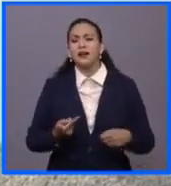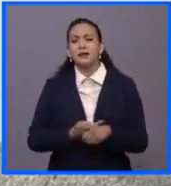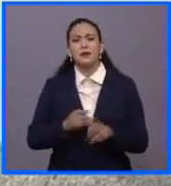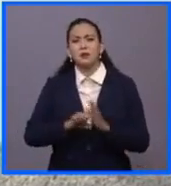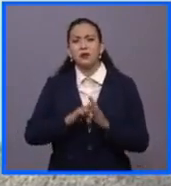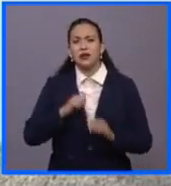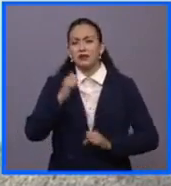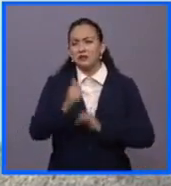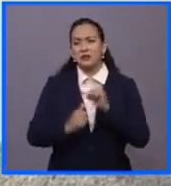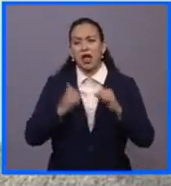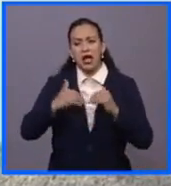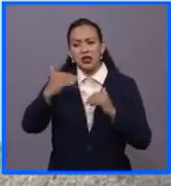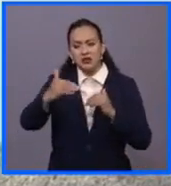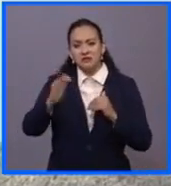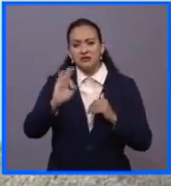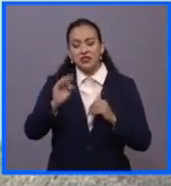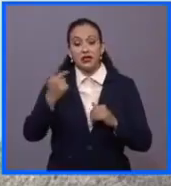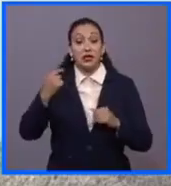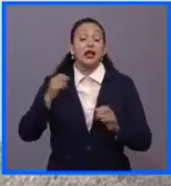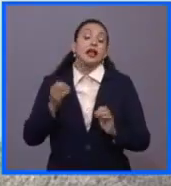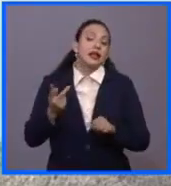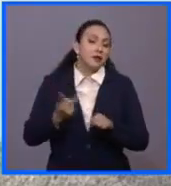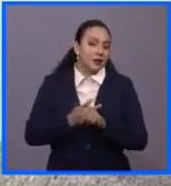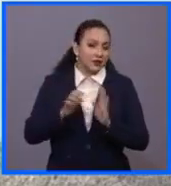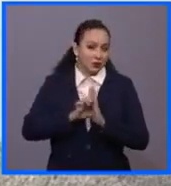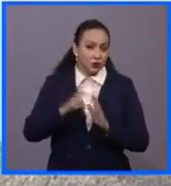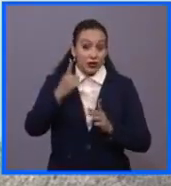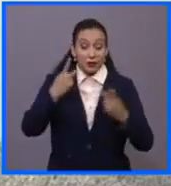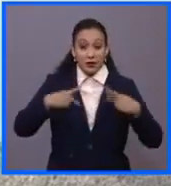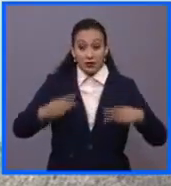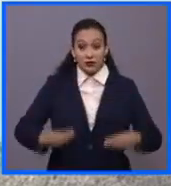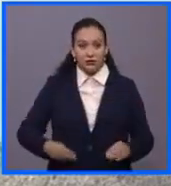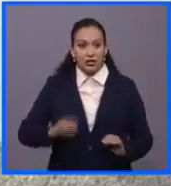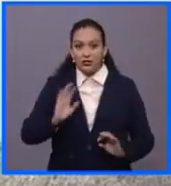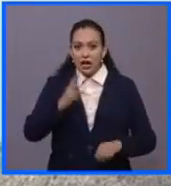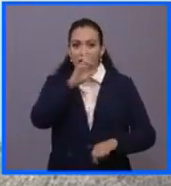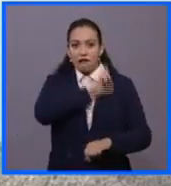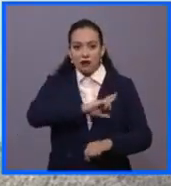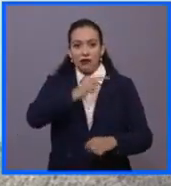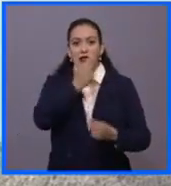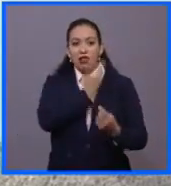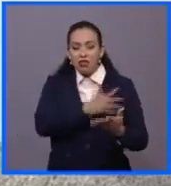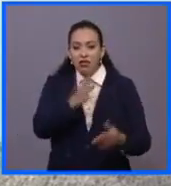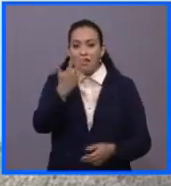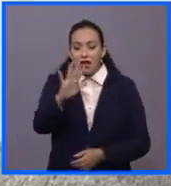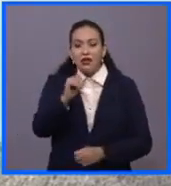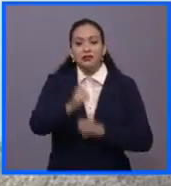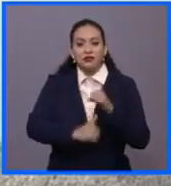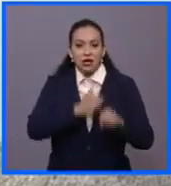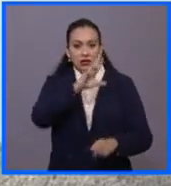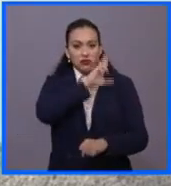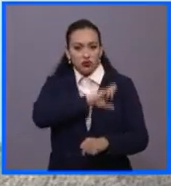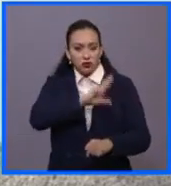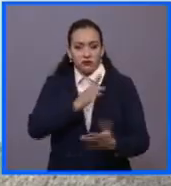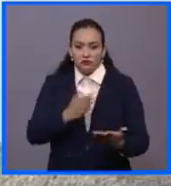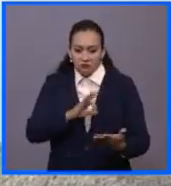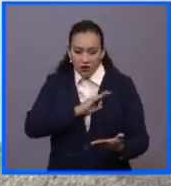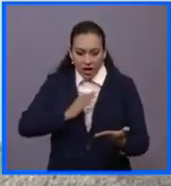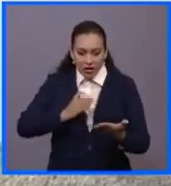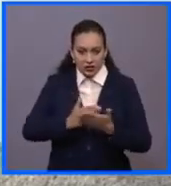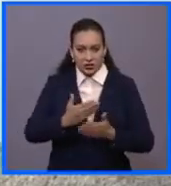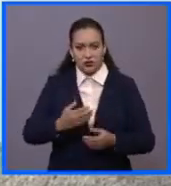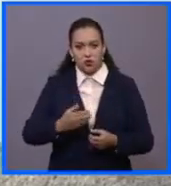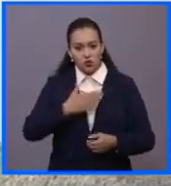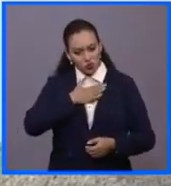tengamos, 10 años rentando, 15 años rentando, pues podamos seguir accediendo a una renta justa y que esto